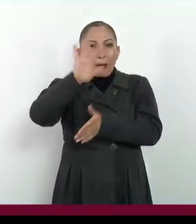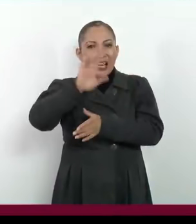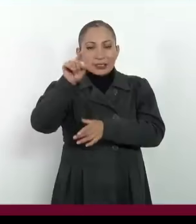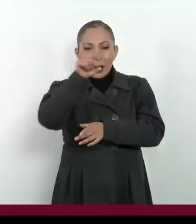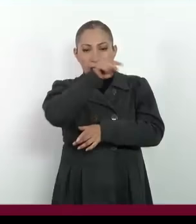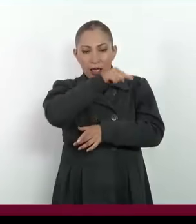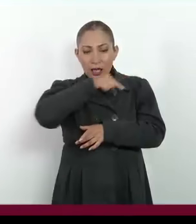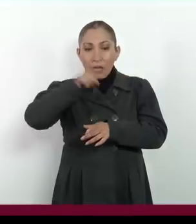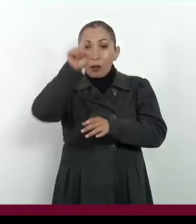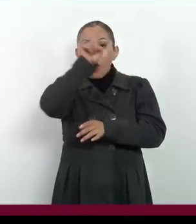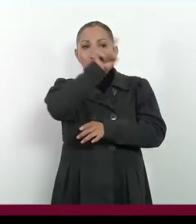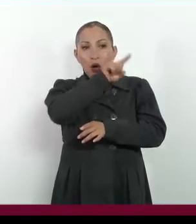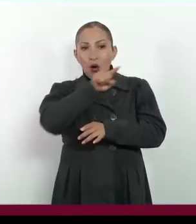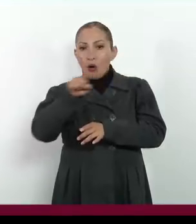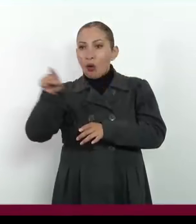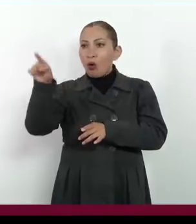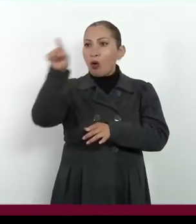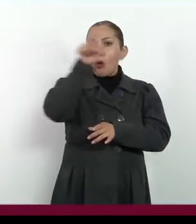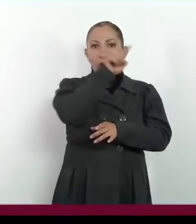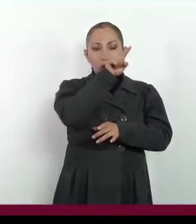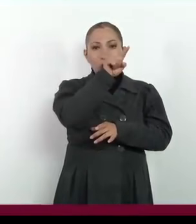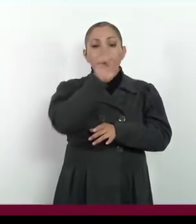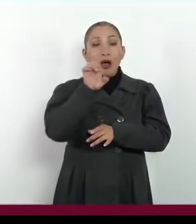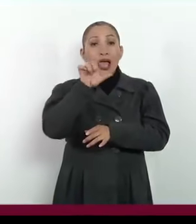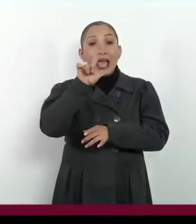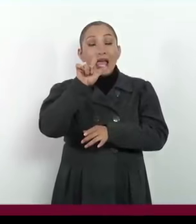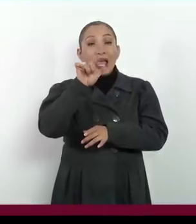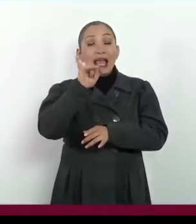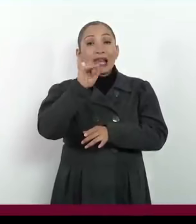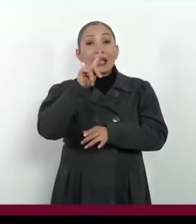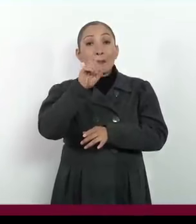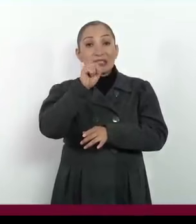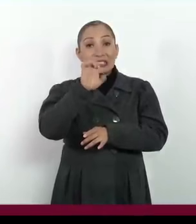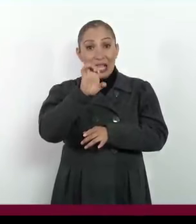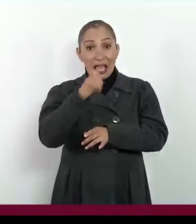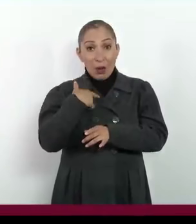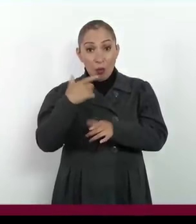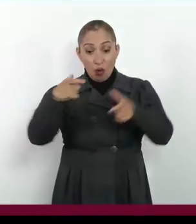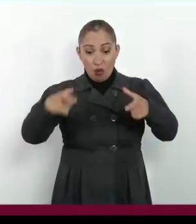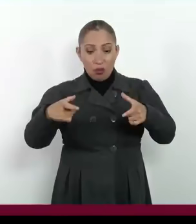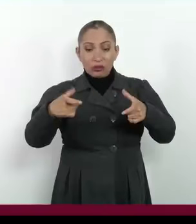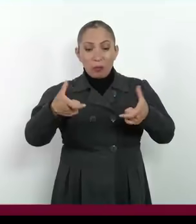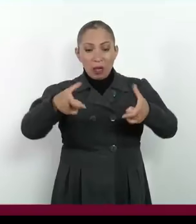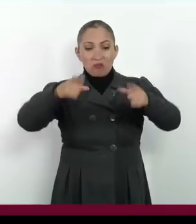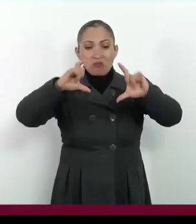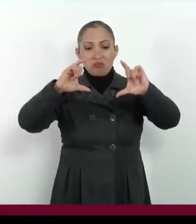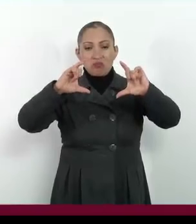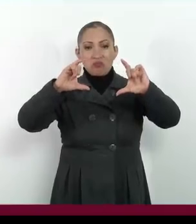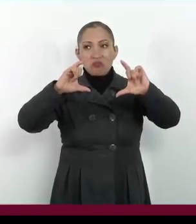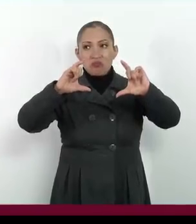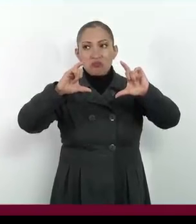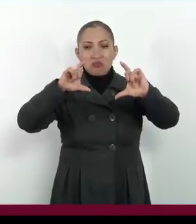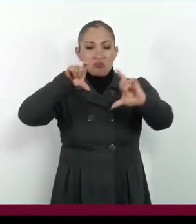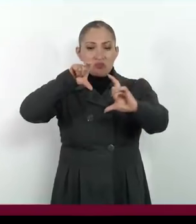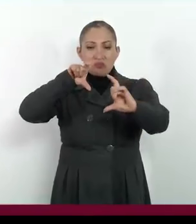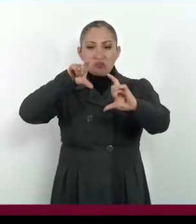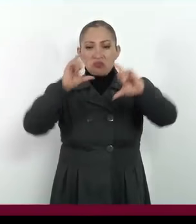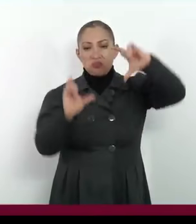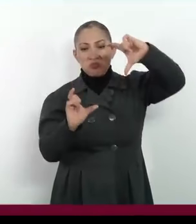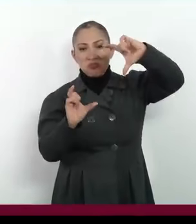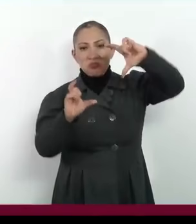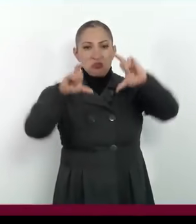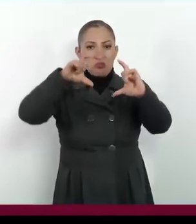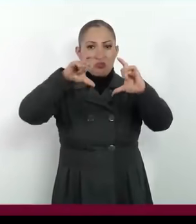por algunos lados. Y bien, las elipses no necesariamente tienen que estar, digamos, acostadas. También pueden estar rotadas y demás.